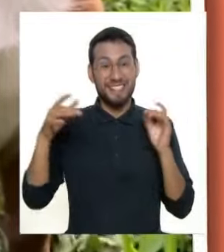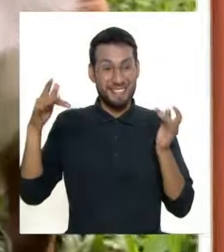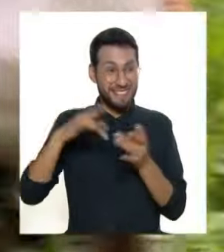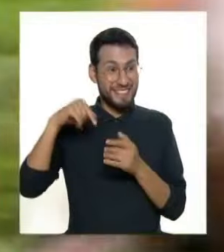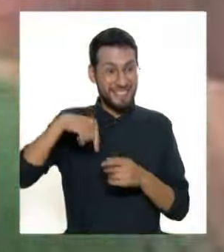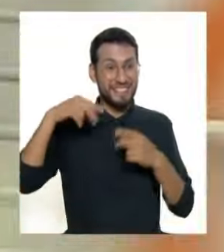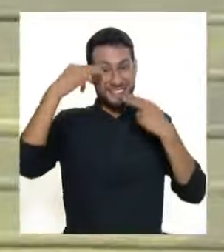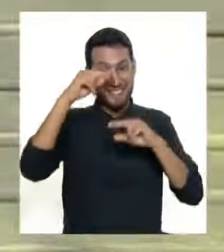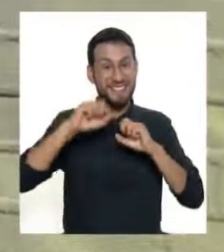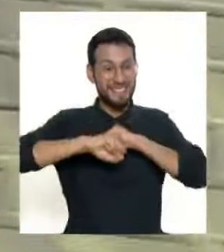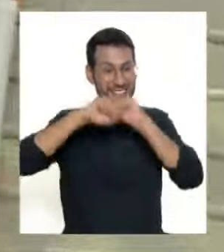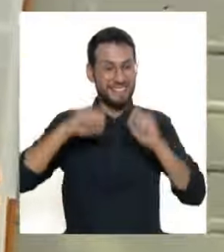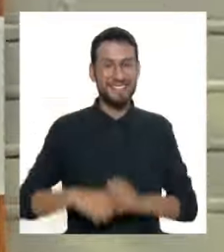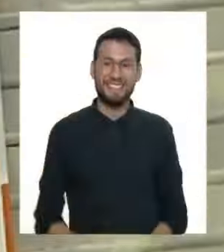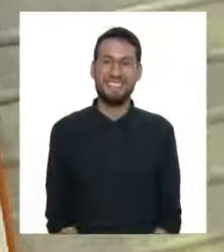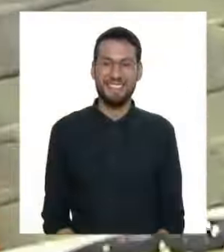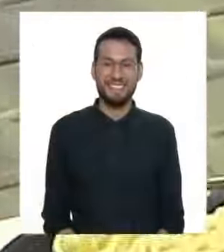sacamos aquí en Noticias Matinal.